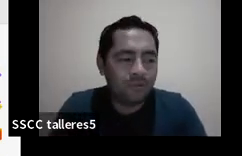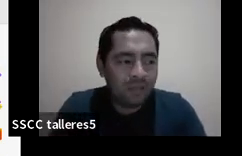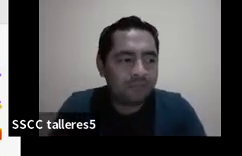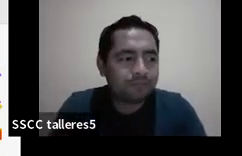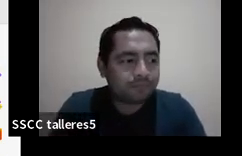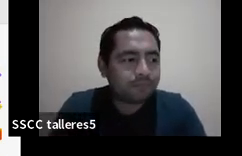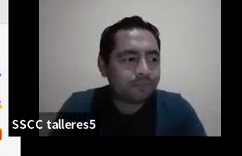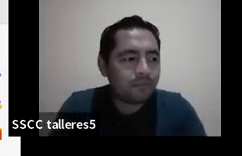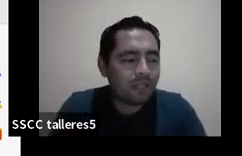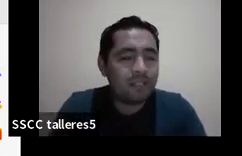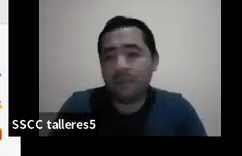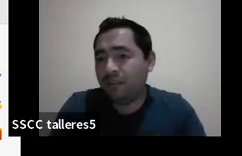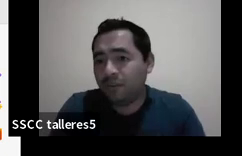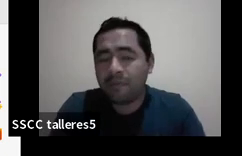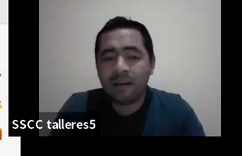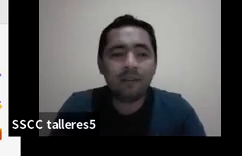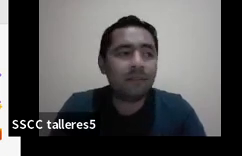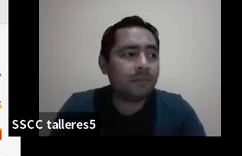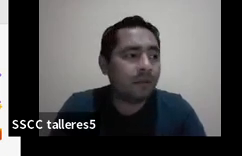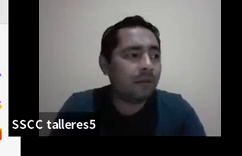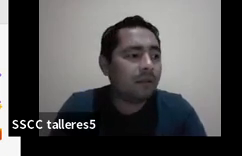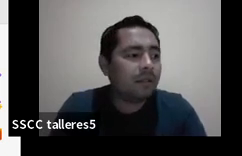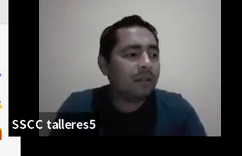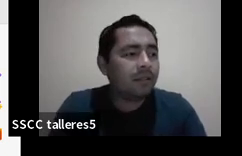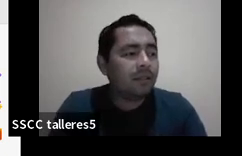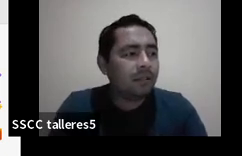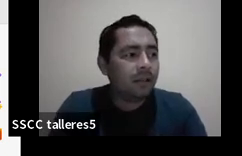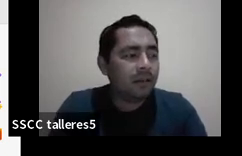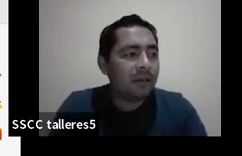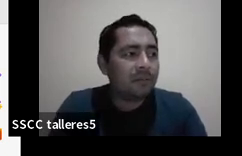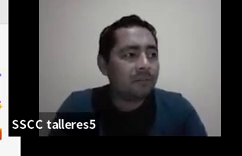La exclusividad se ve en todas partes, ¿ya?